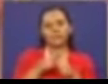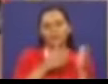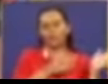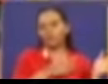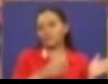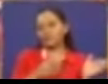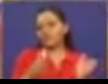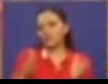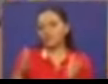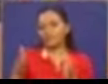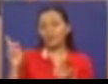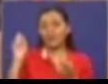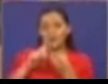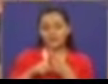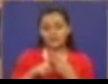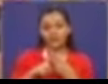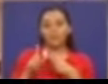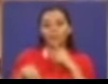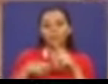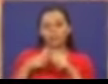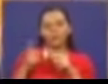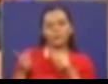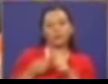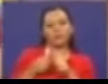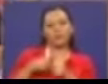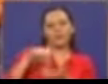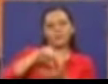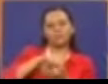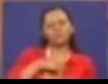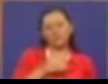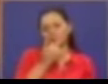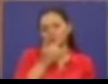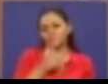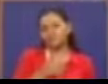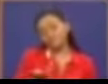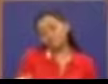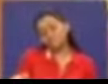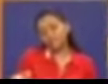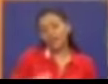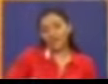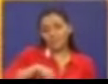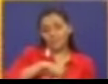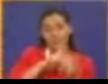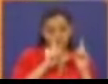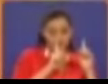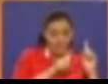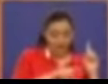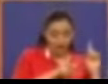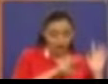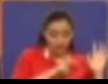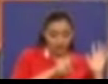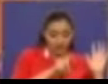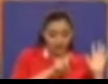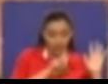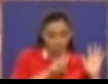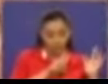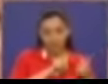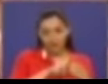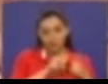continuamente la capital hasta ese entonces y que era la primera capital. Es un error. Solo fue capital de 1861